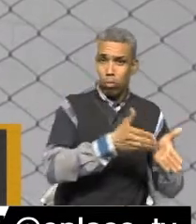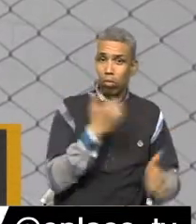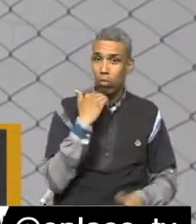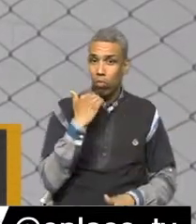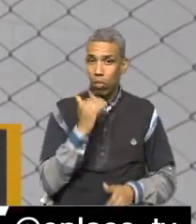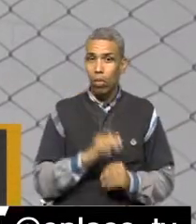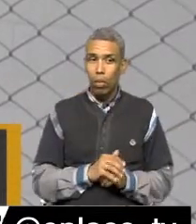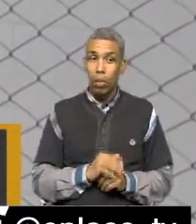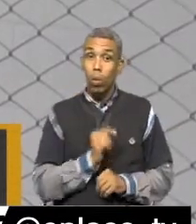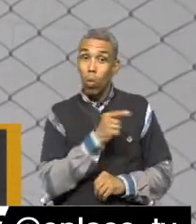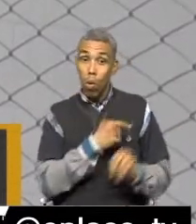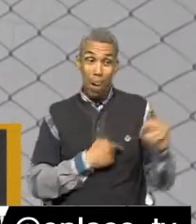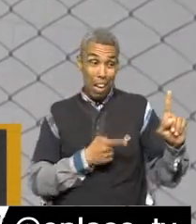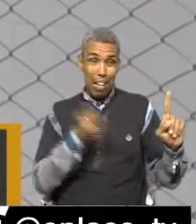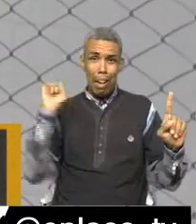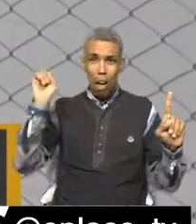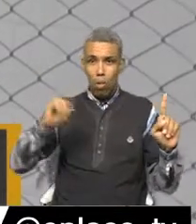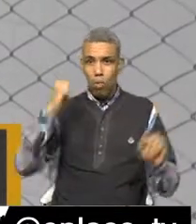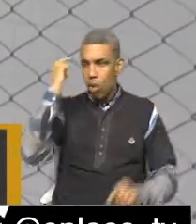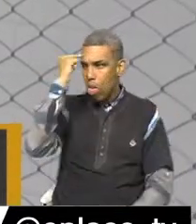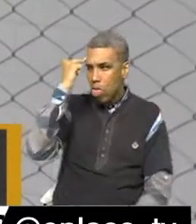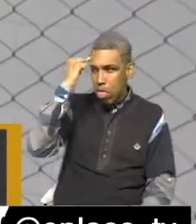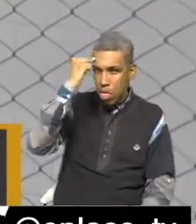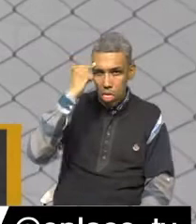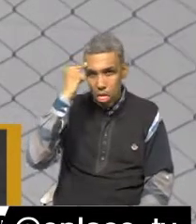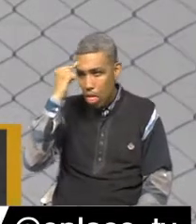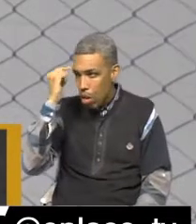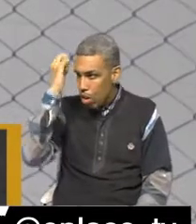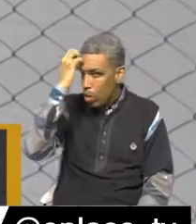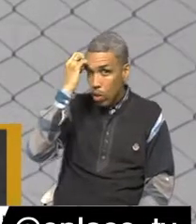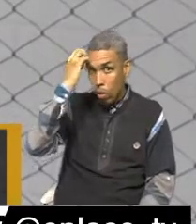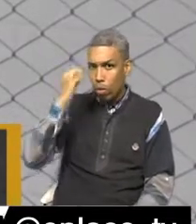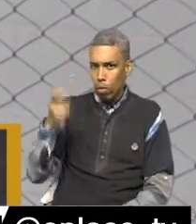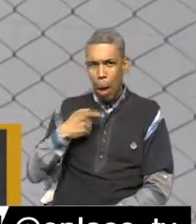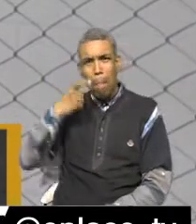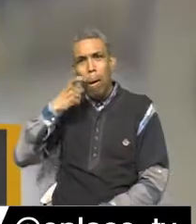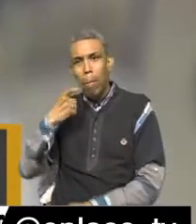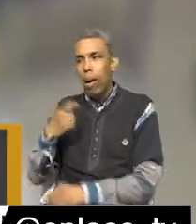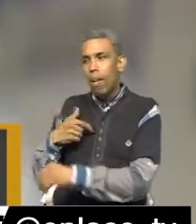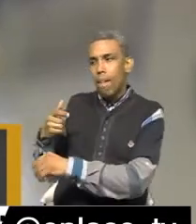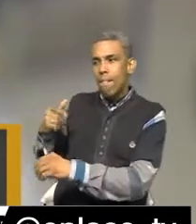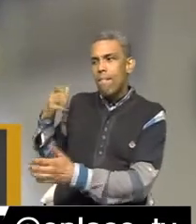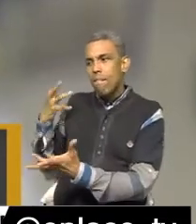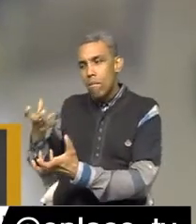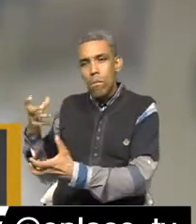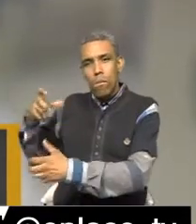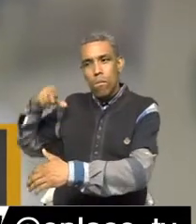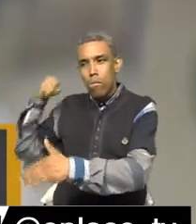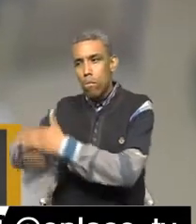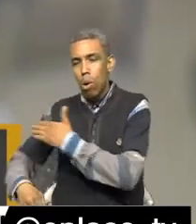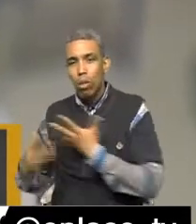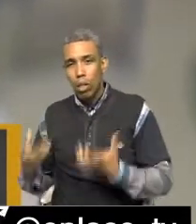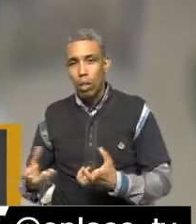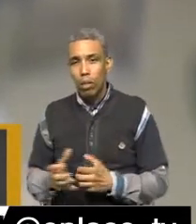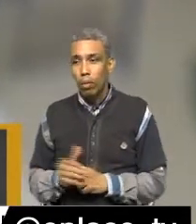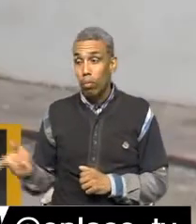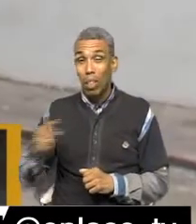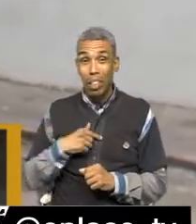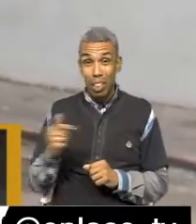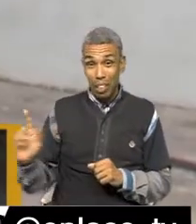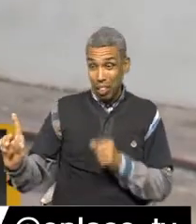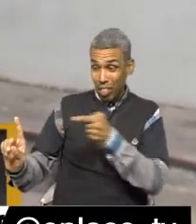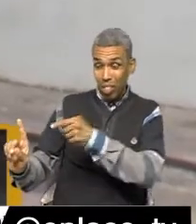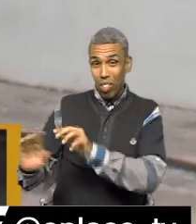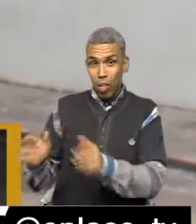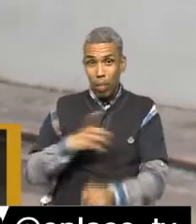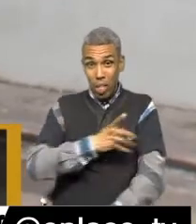tanto pues la arremetió contra mi papá el sábado anterior. El herido fue atendido de forma oportuna, primero en el hospital de